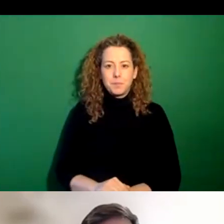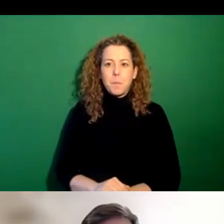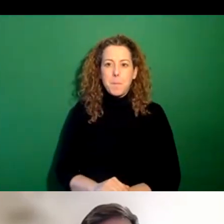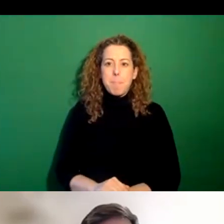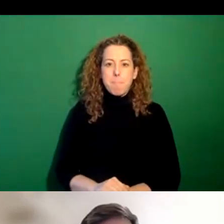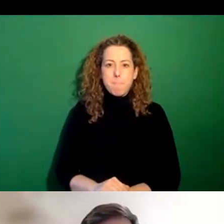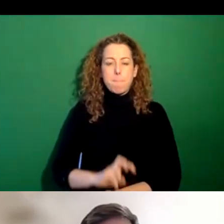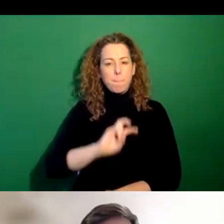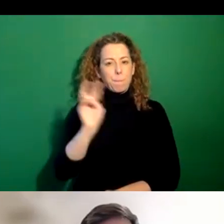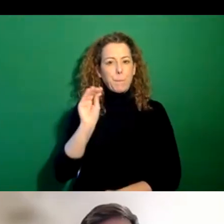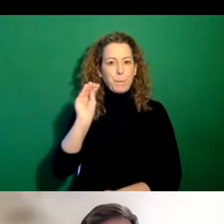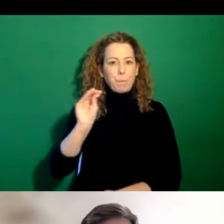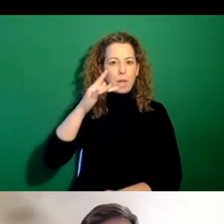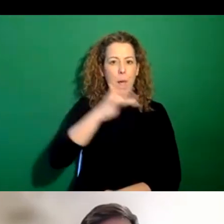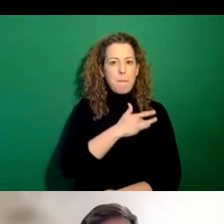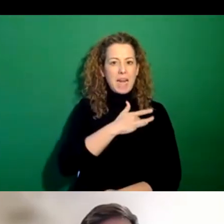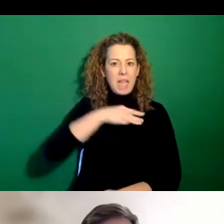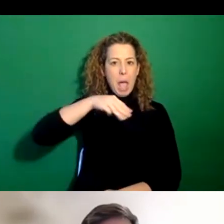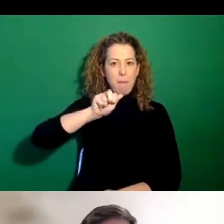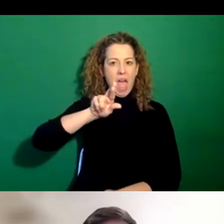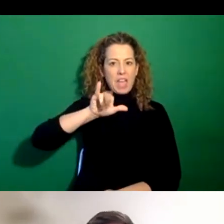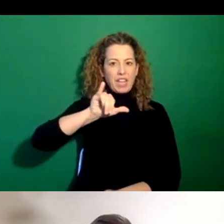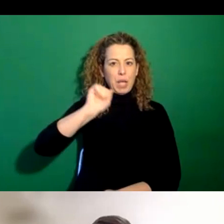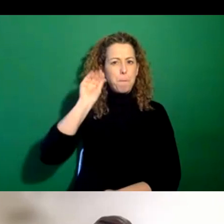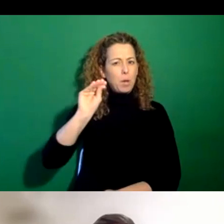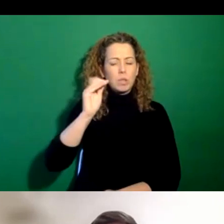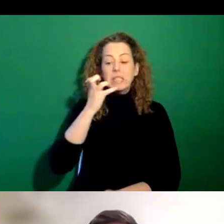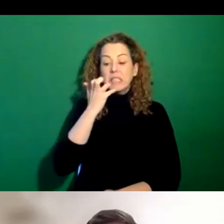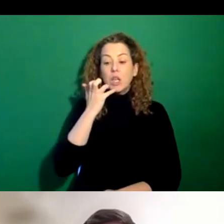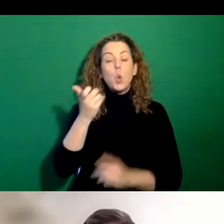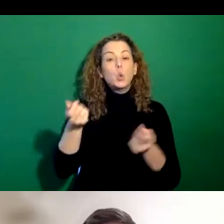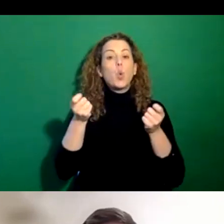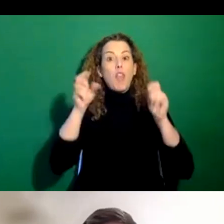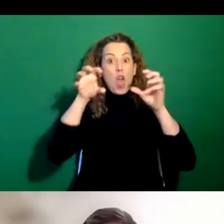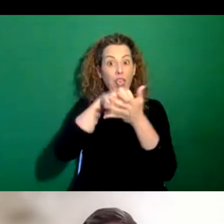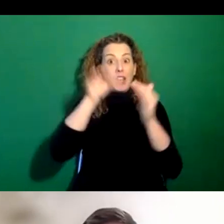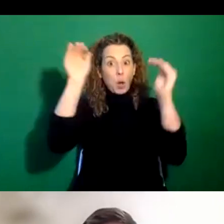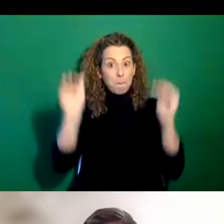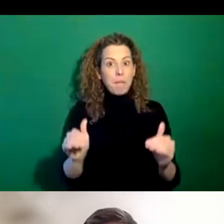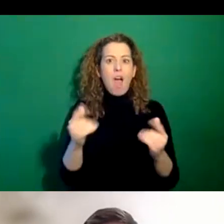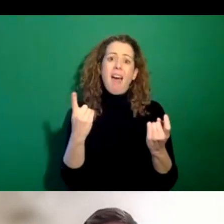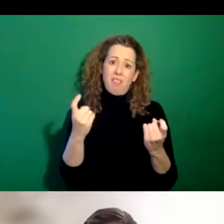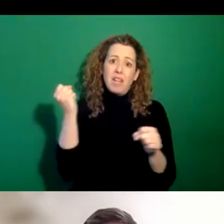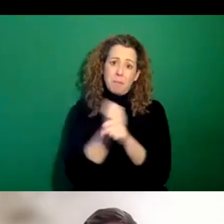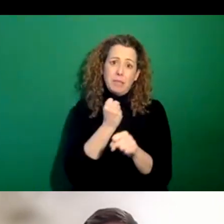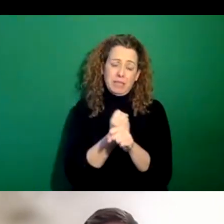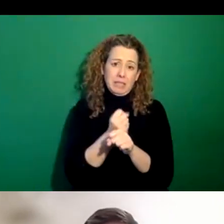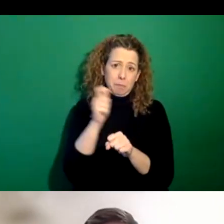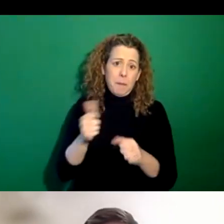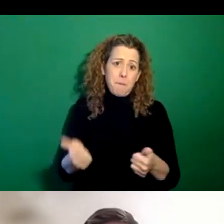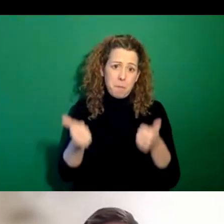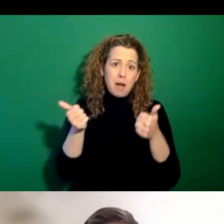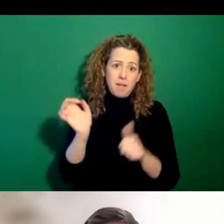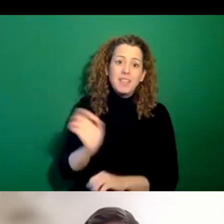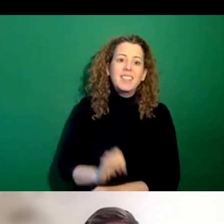hay otra para María. Para que haya menos sujeciones en el centro, ¿también sería necesario más personal sanitario? Siempre sería